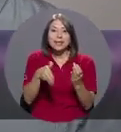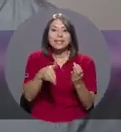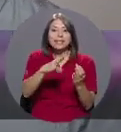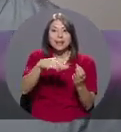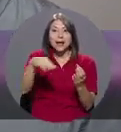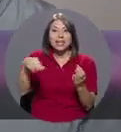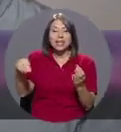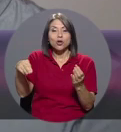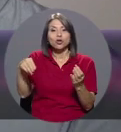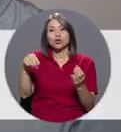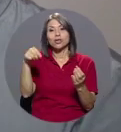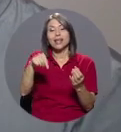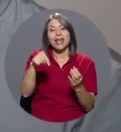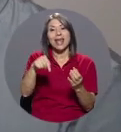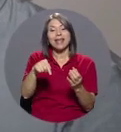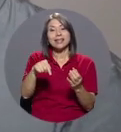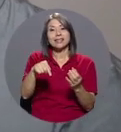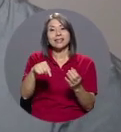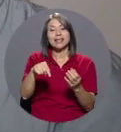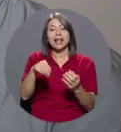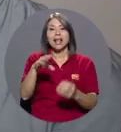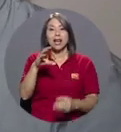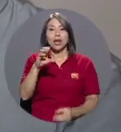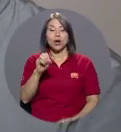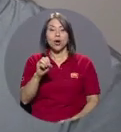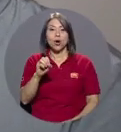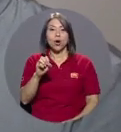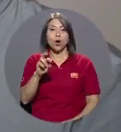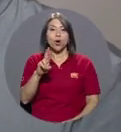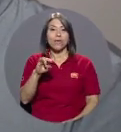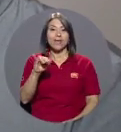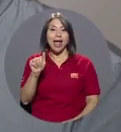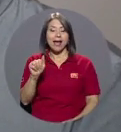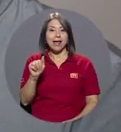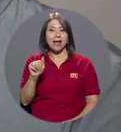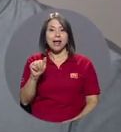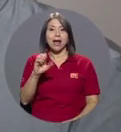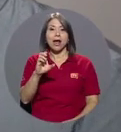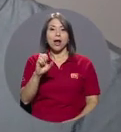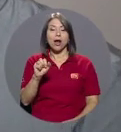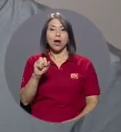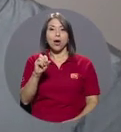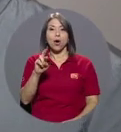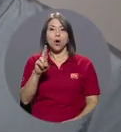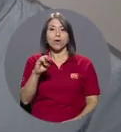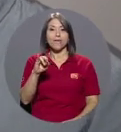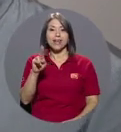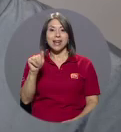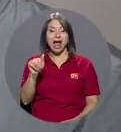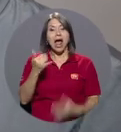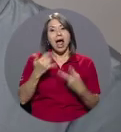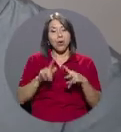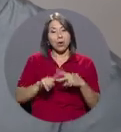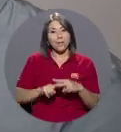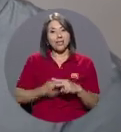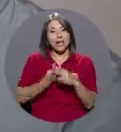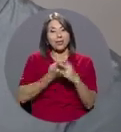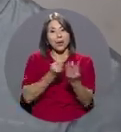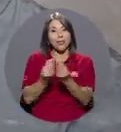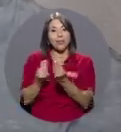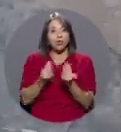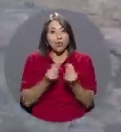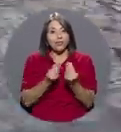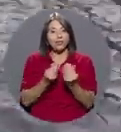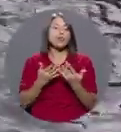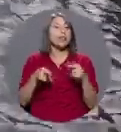peces marinos, que es el cobia, que se está empezando la producción. Y la